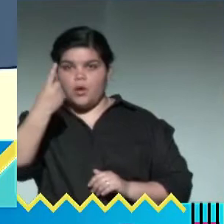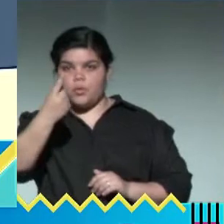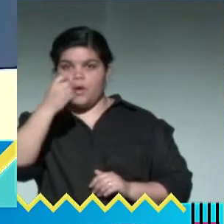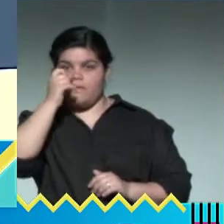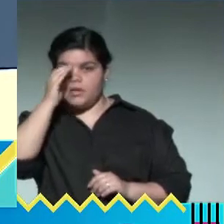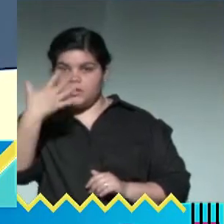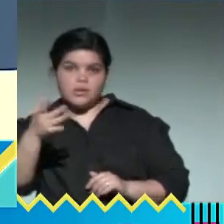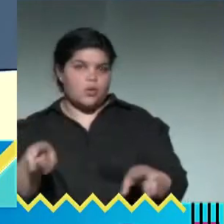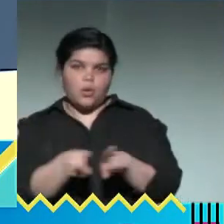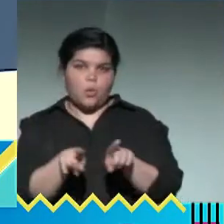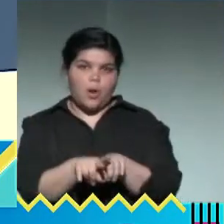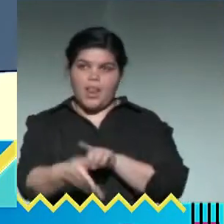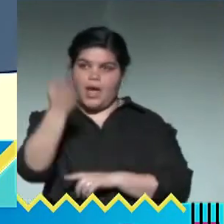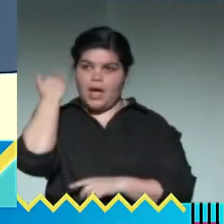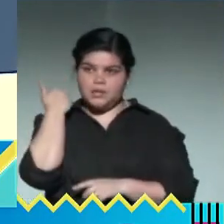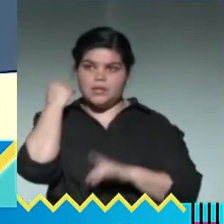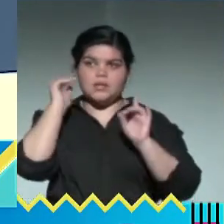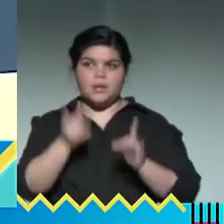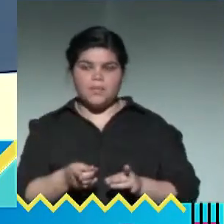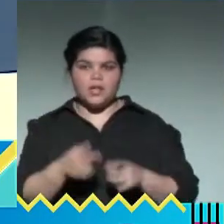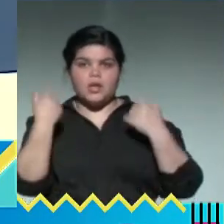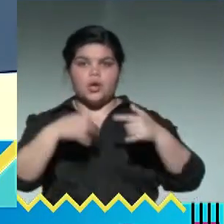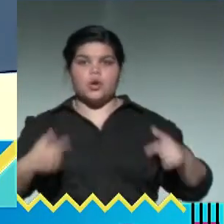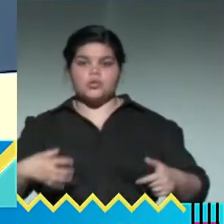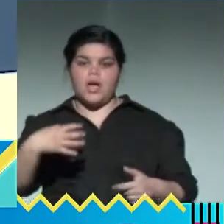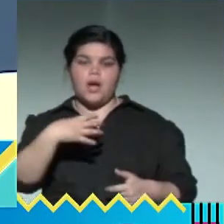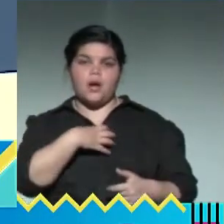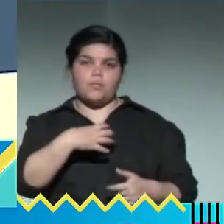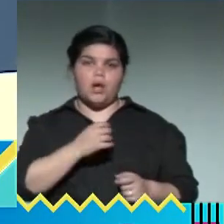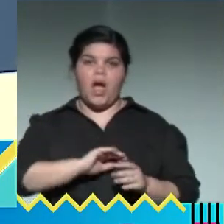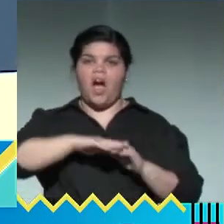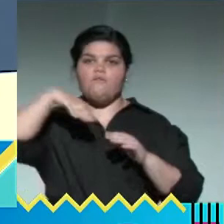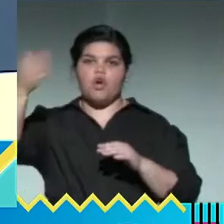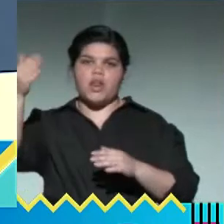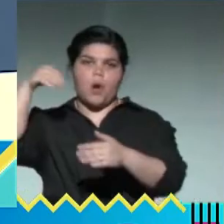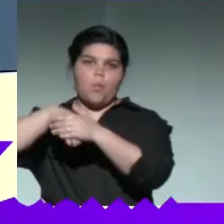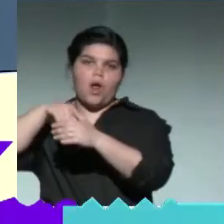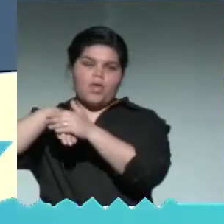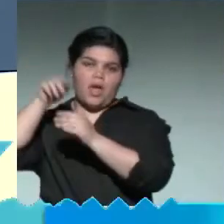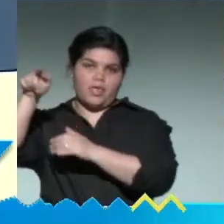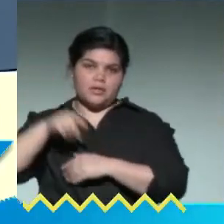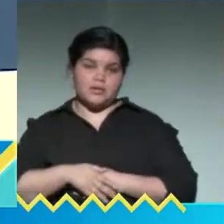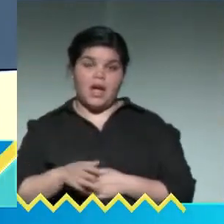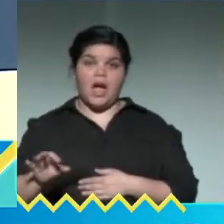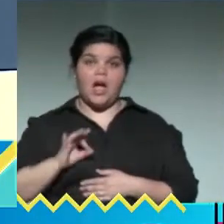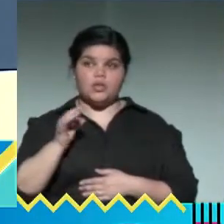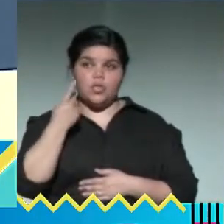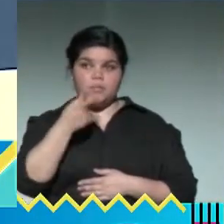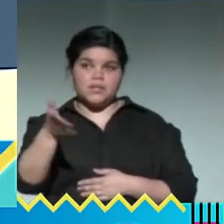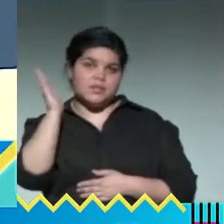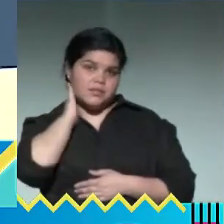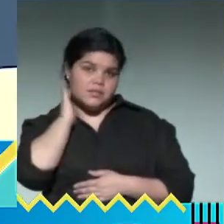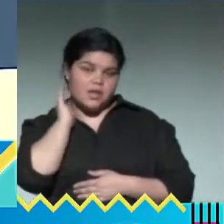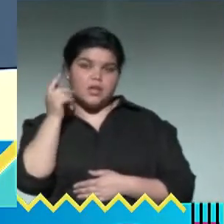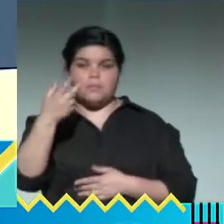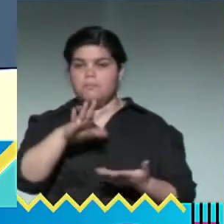en su momento y fundamentalmente sobre las tenencias en el exterior que entraron en el blanqueo del año 2016, que son el